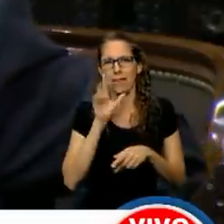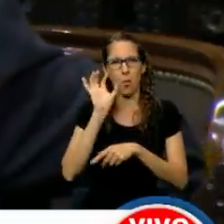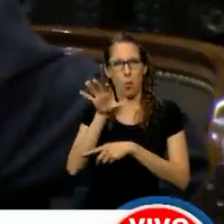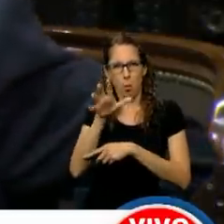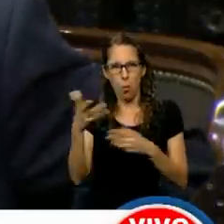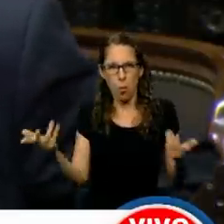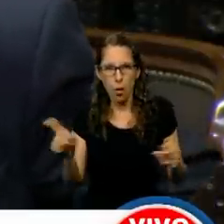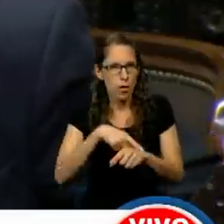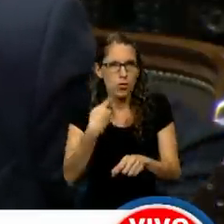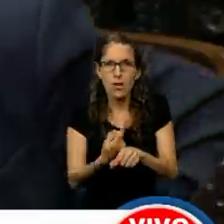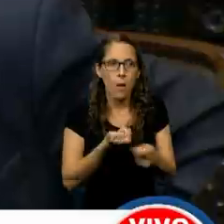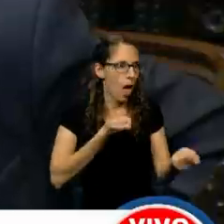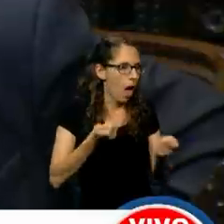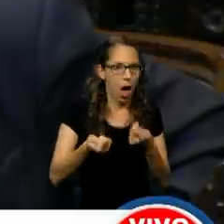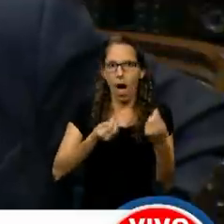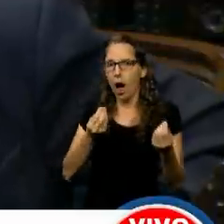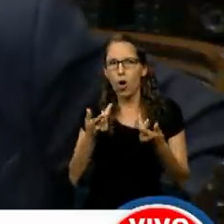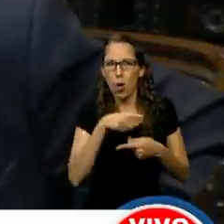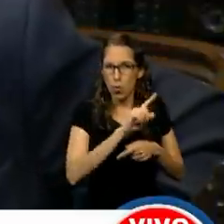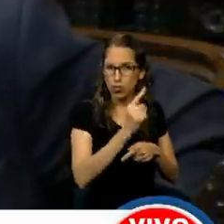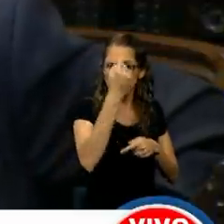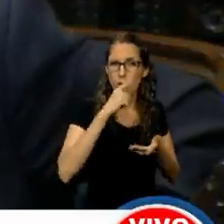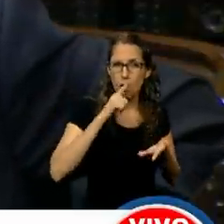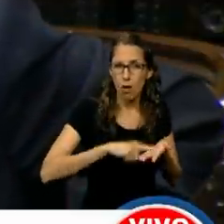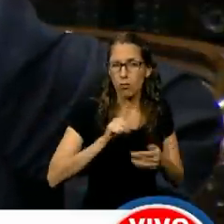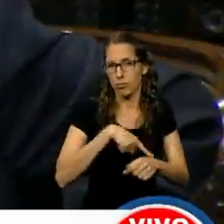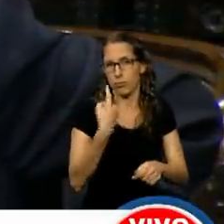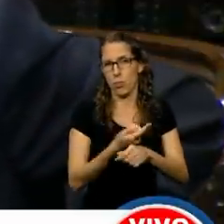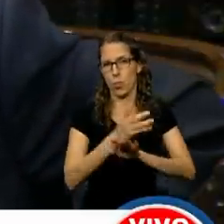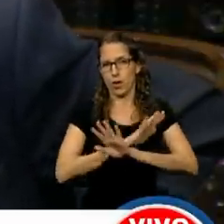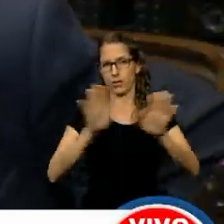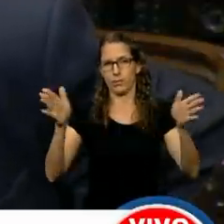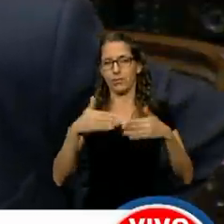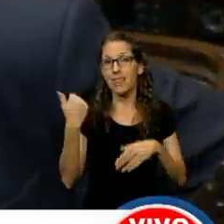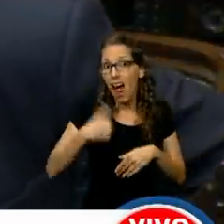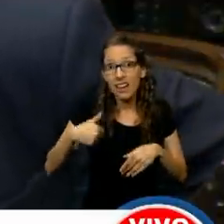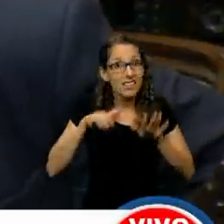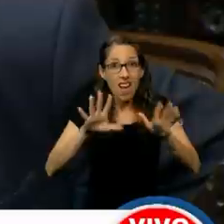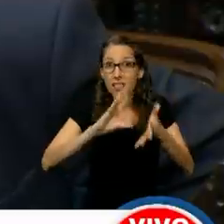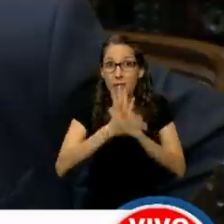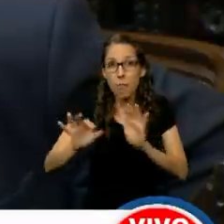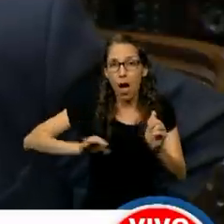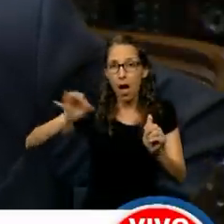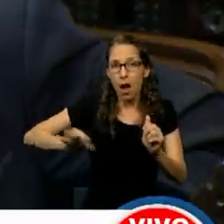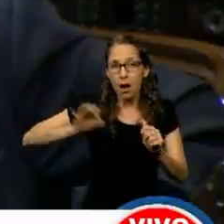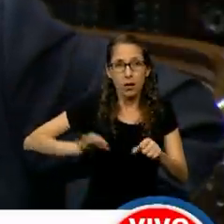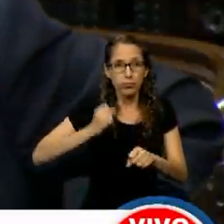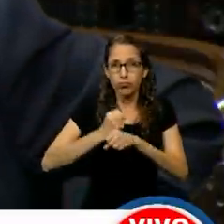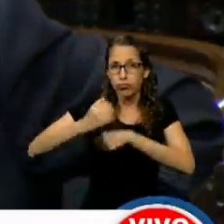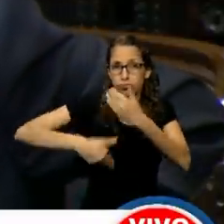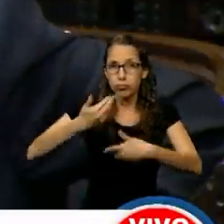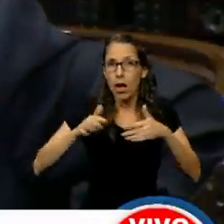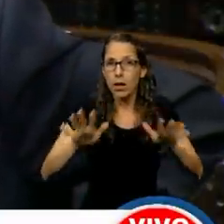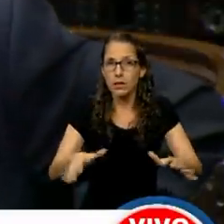control lamentablemente la república argentina entró en esta lógica de ninguna manera voy a hablar